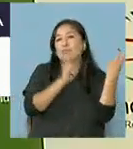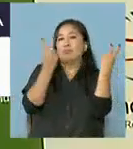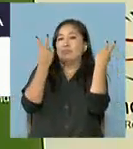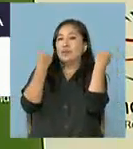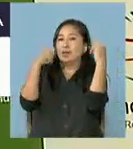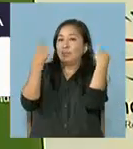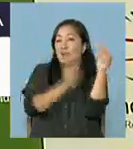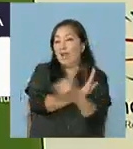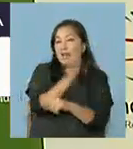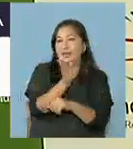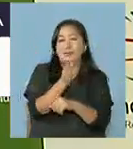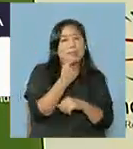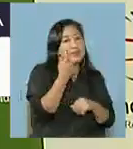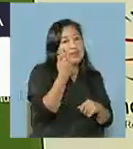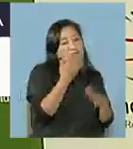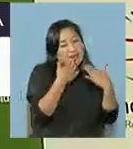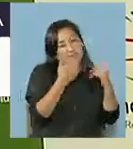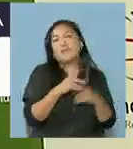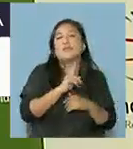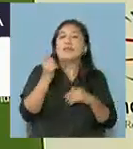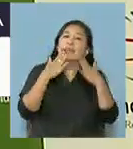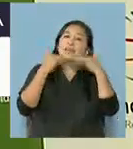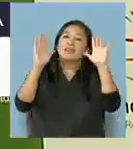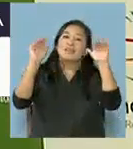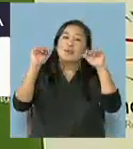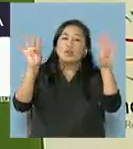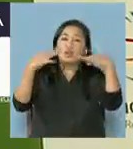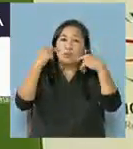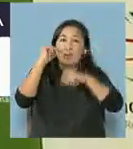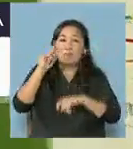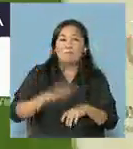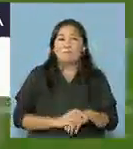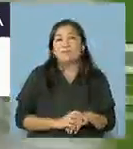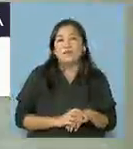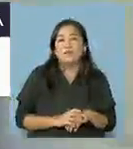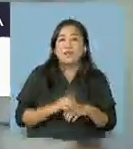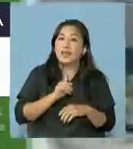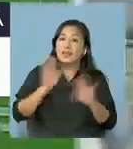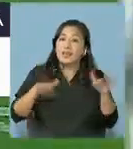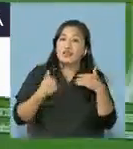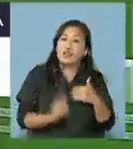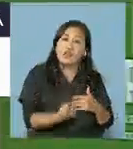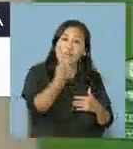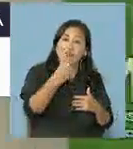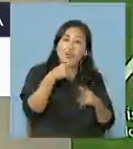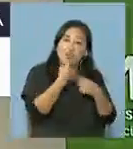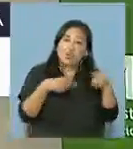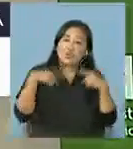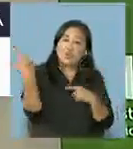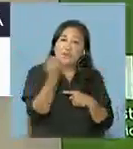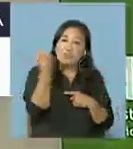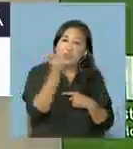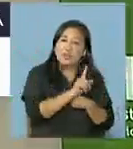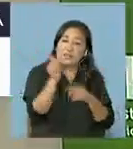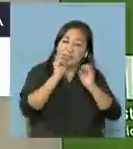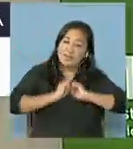visitar por el turismo. Estanis, muchas gracias. Gracias a vos y saludo a toda la audiencia. Bueno, entonces, Mariana, 2 cosas importantes más para agregar